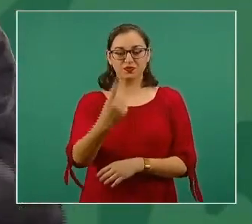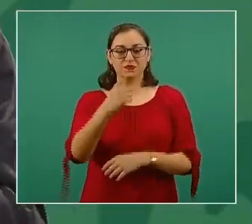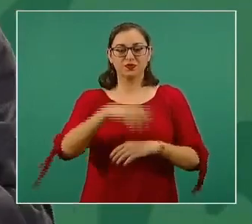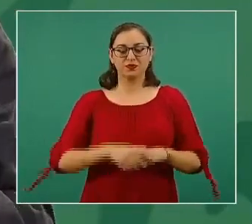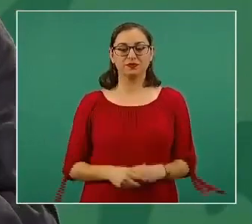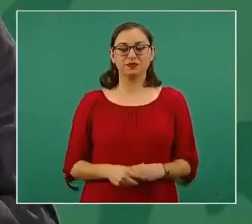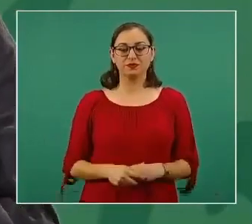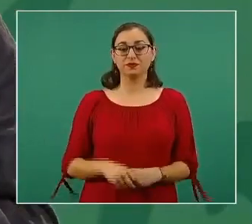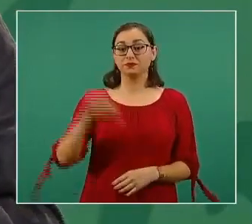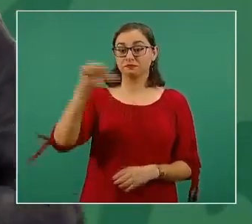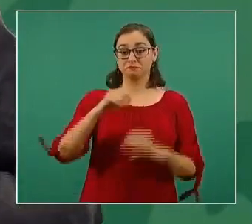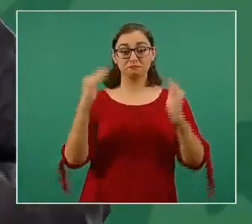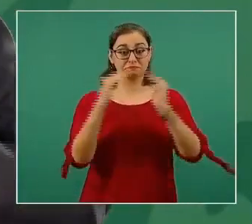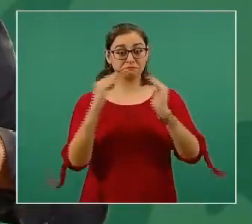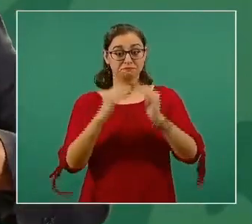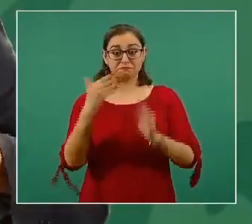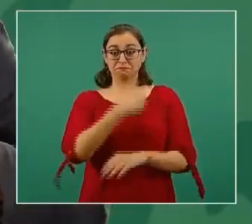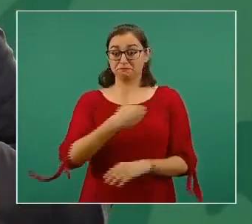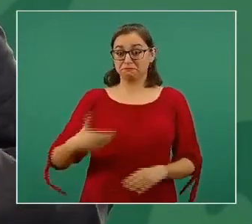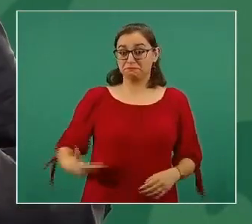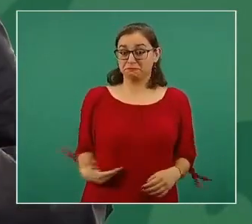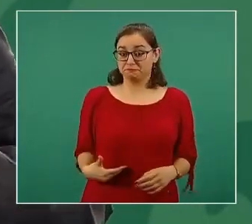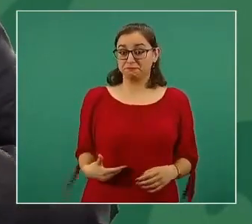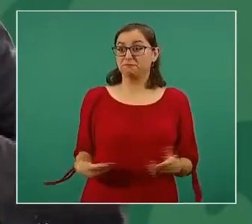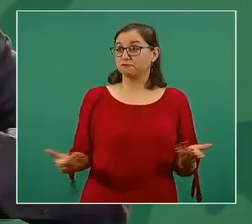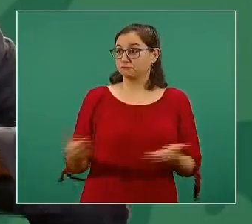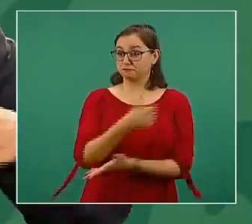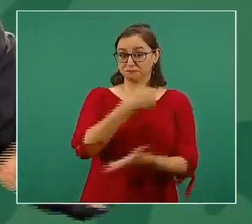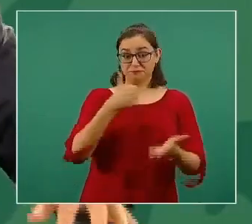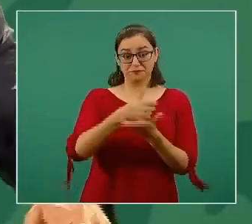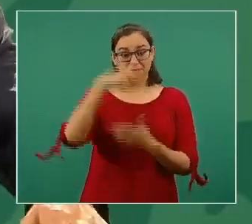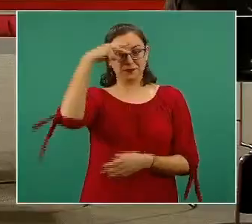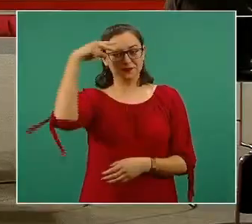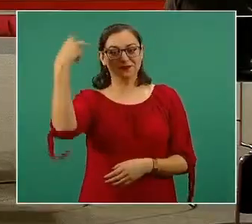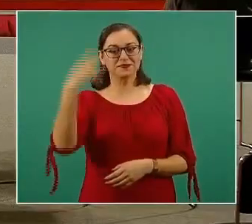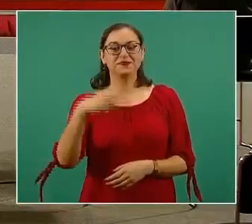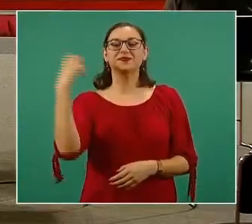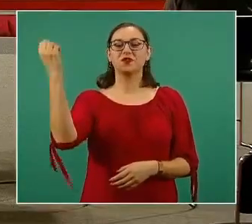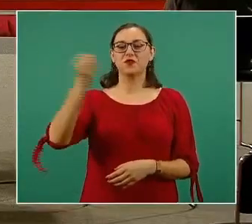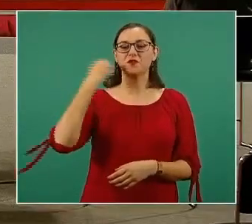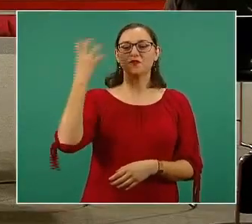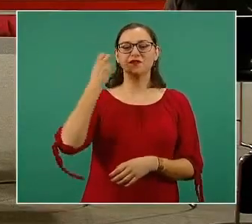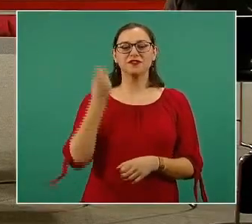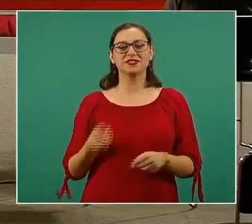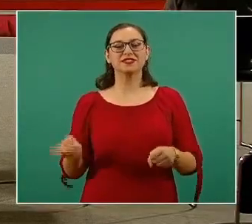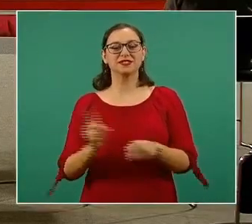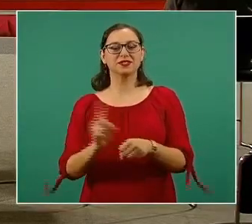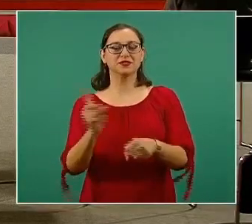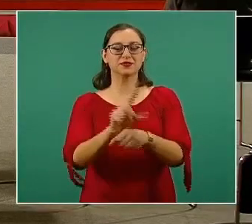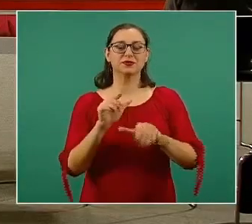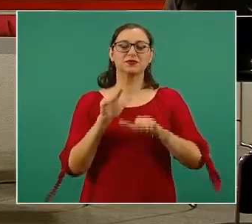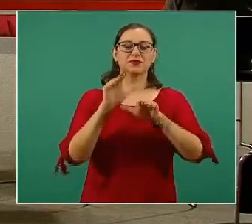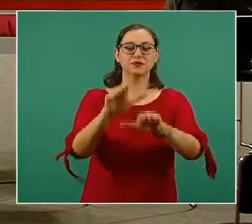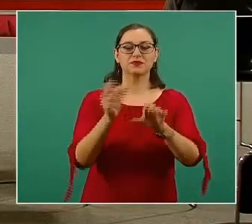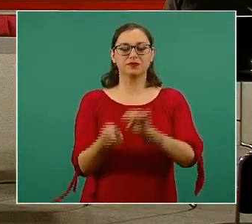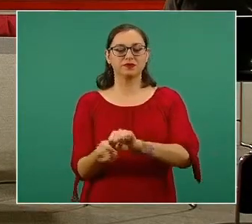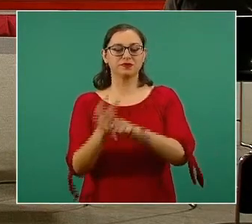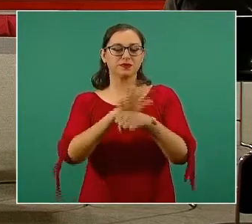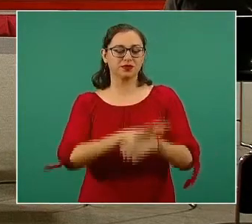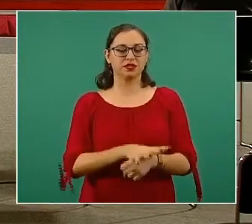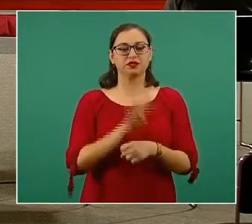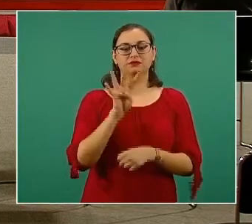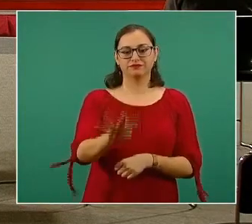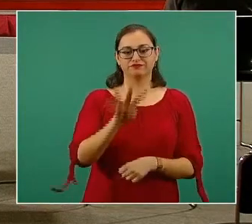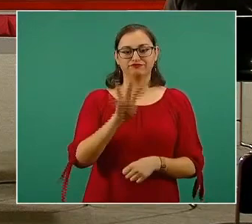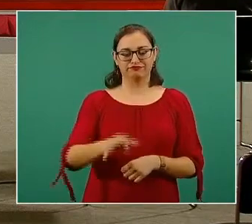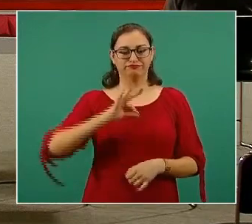Aquí en el Palacio Nacional de México, en la Ciudad de México, vamos a iniciar la conferencia de prensa diaria sobre COVID-19, la pandemia causada